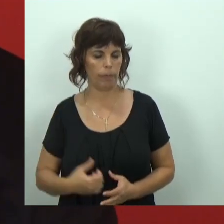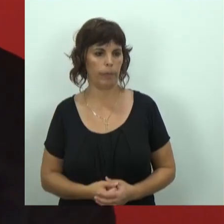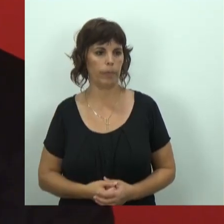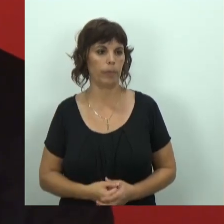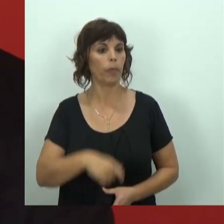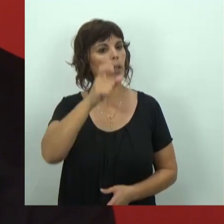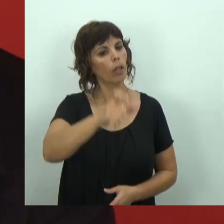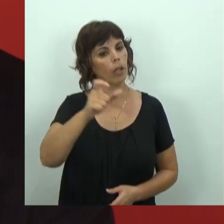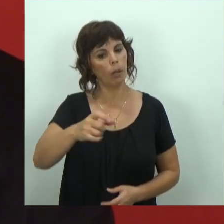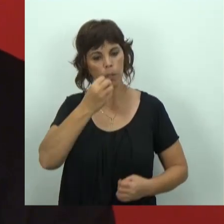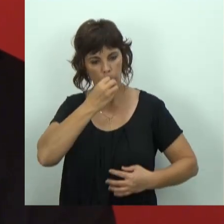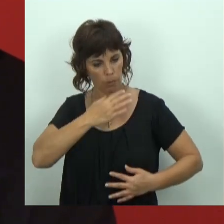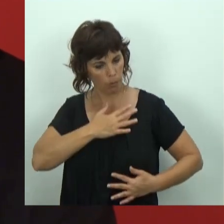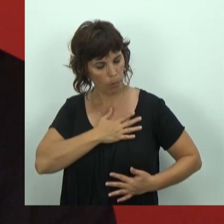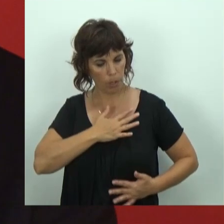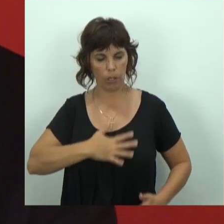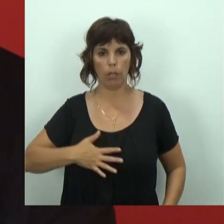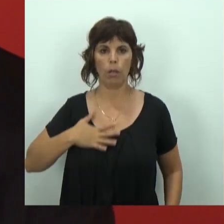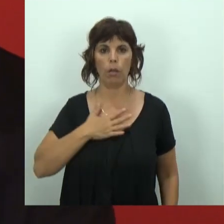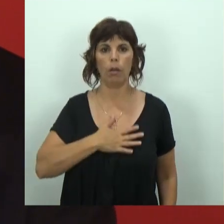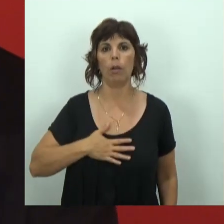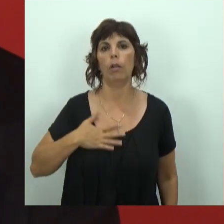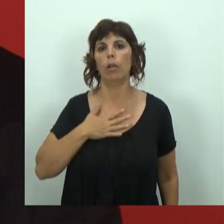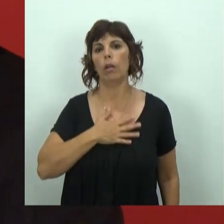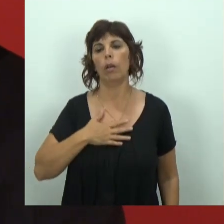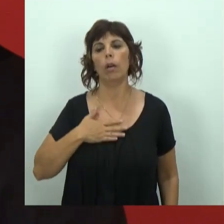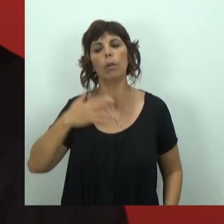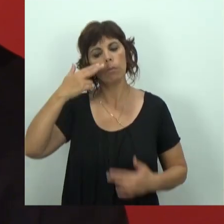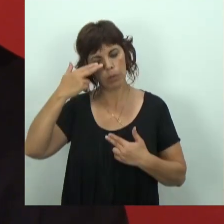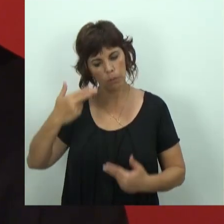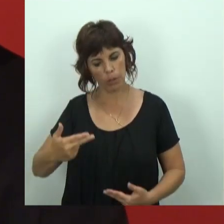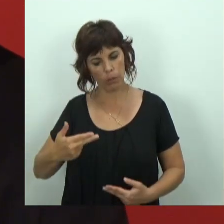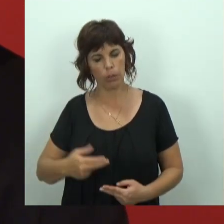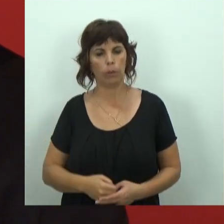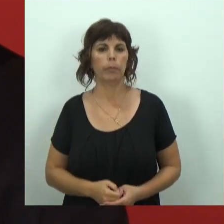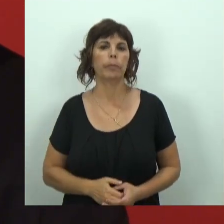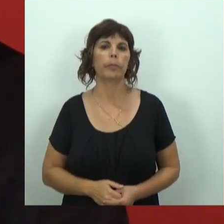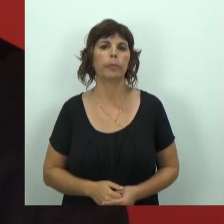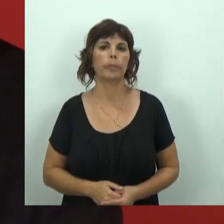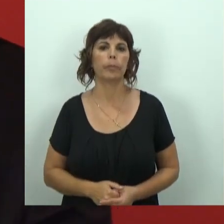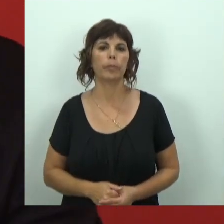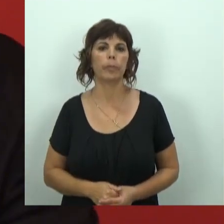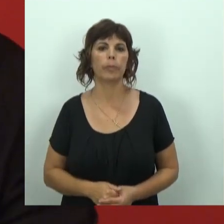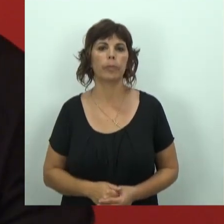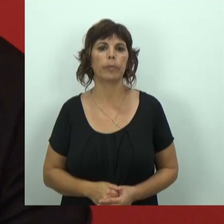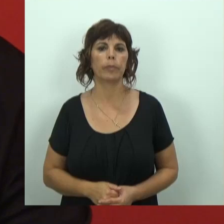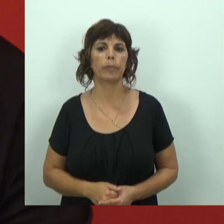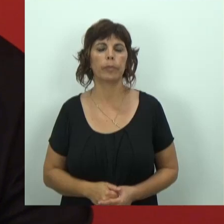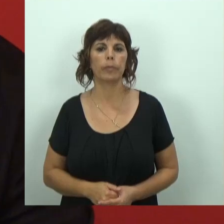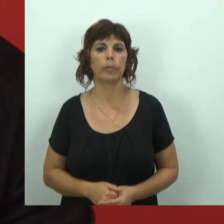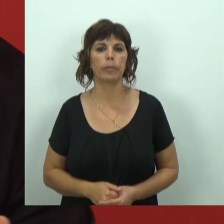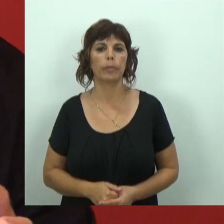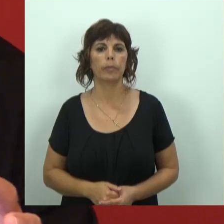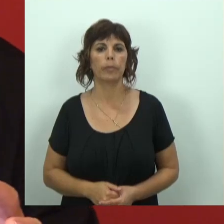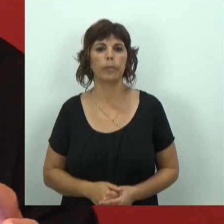gente buena, amable, muy, muy respetuosa, que intenta